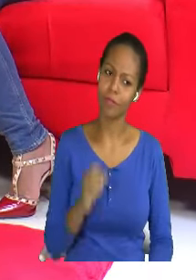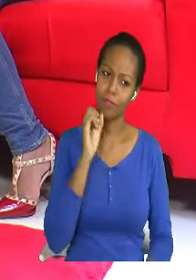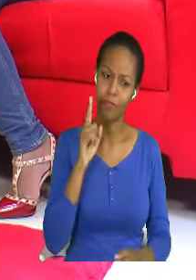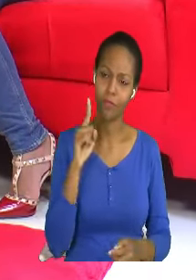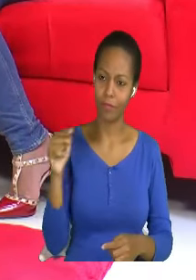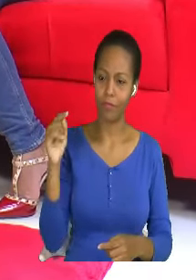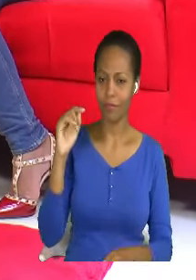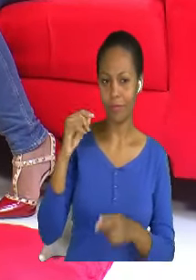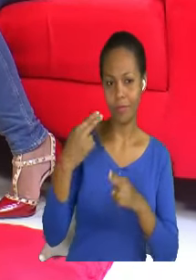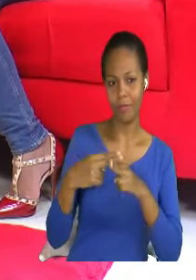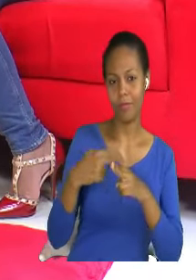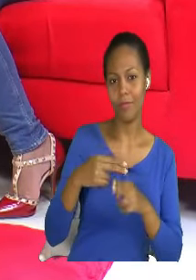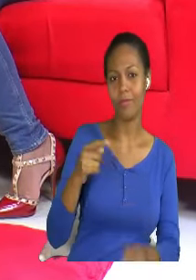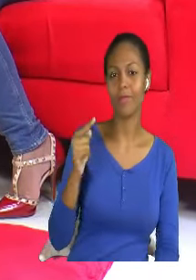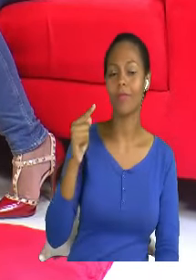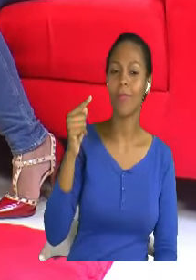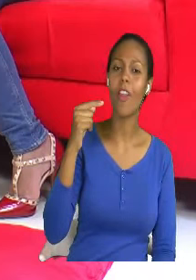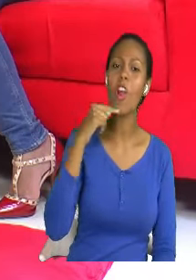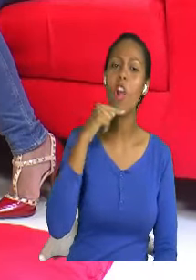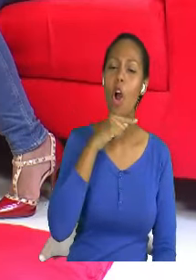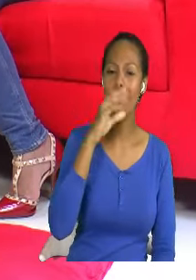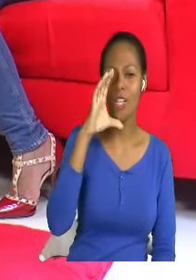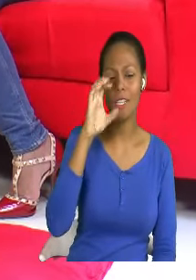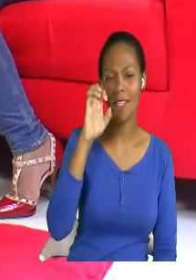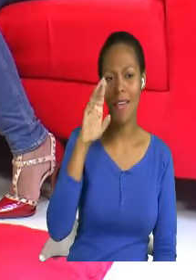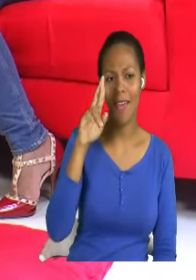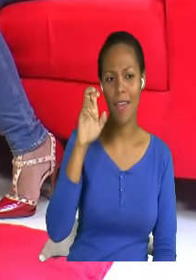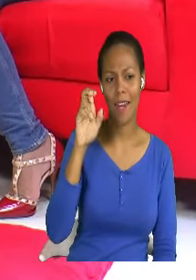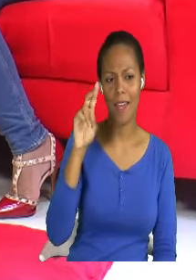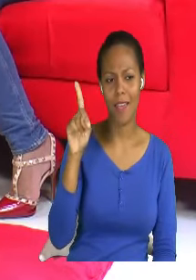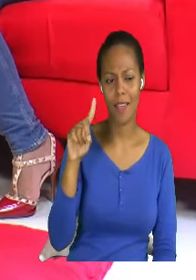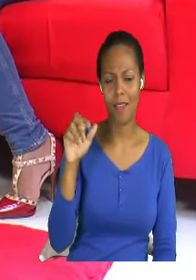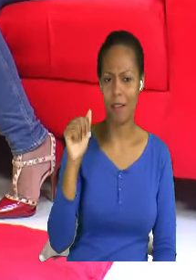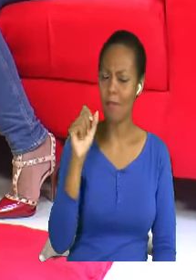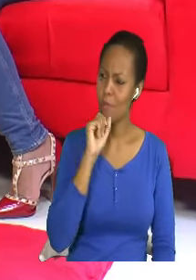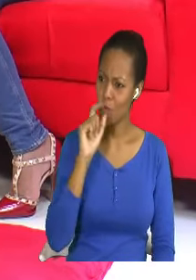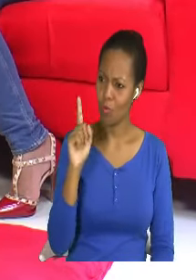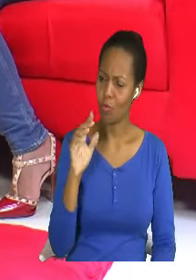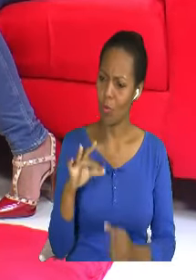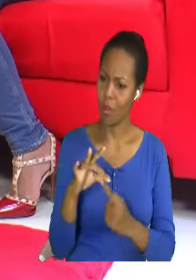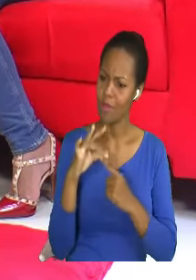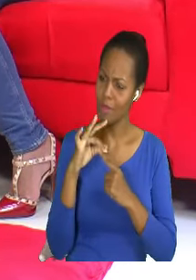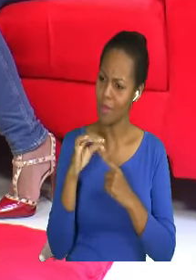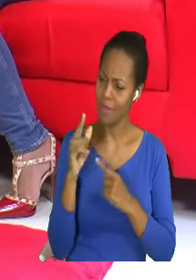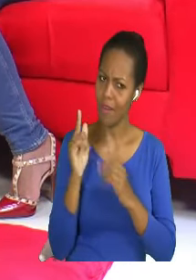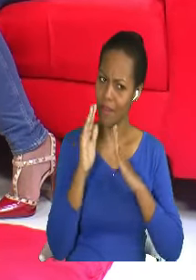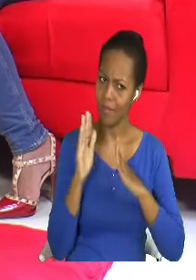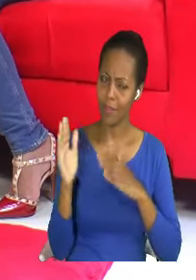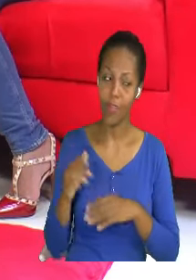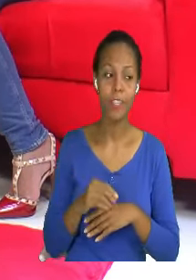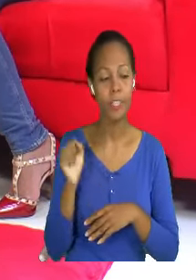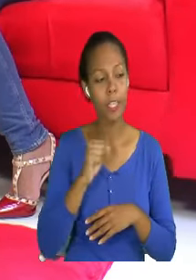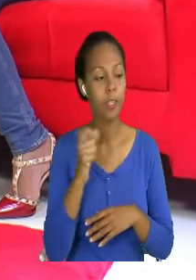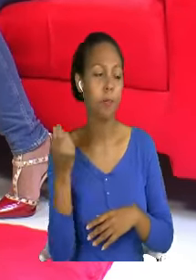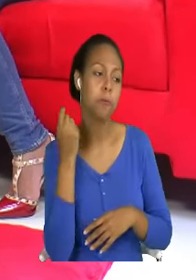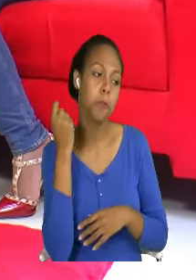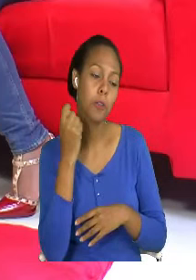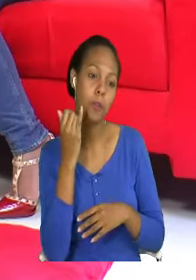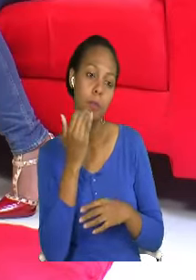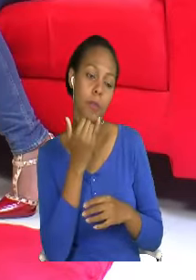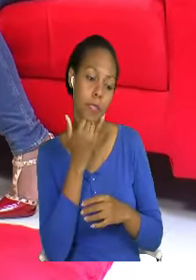tiene calzado personalizado. Háblenos un poco sobre esto. Sí, bueno, hace poco empezamos a incursionar en la parte de